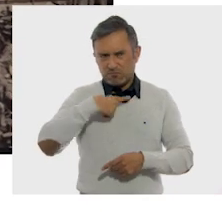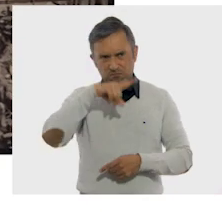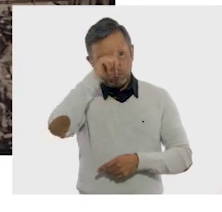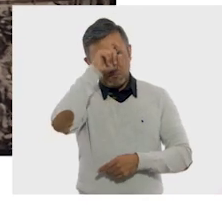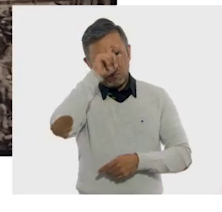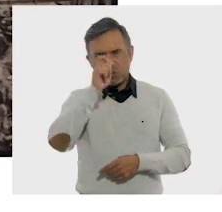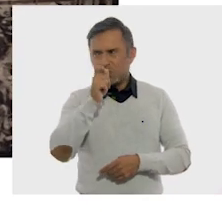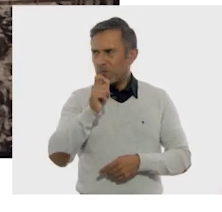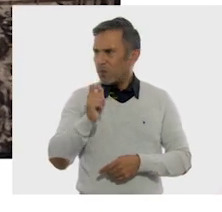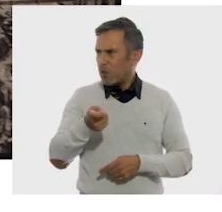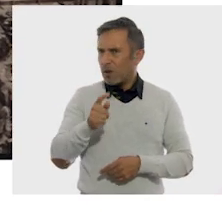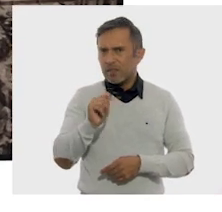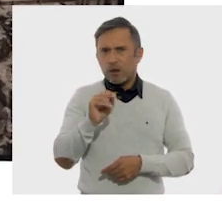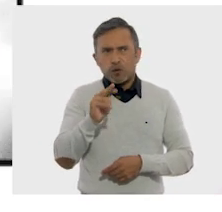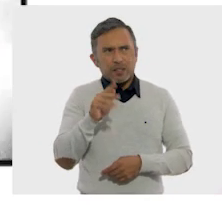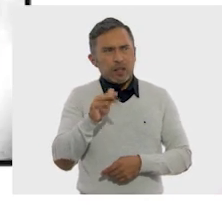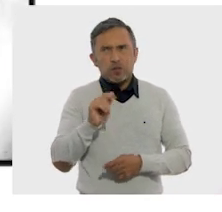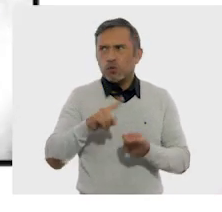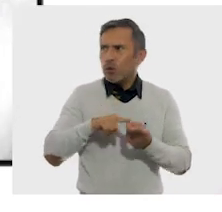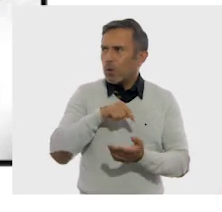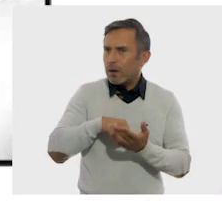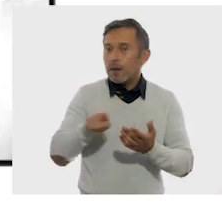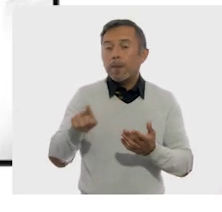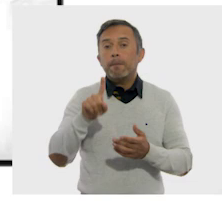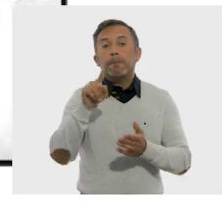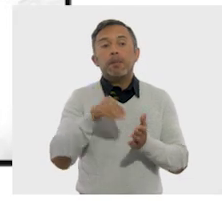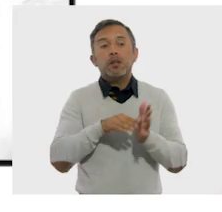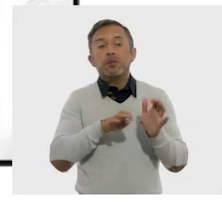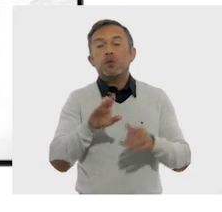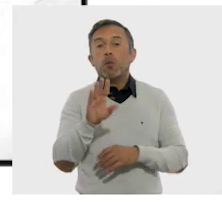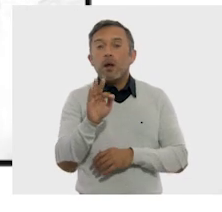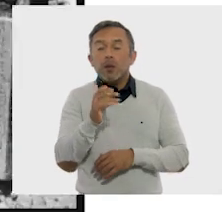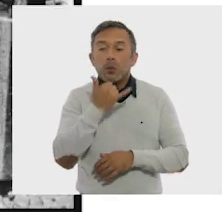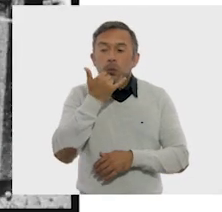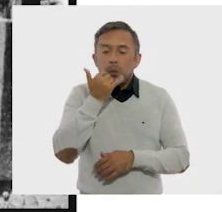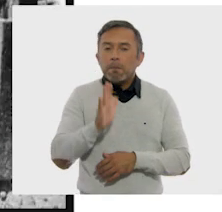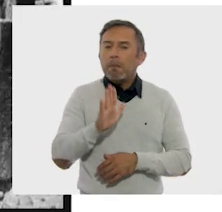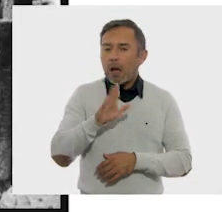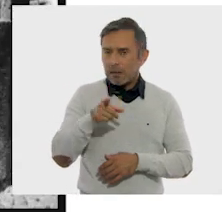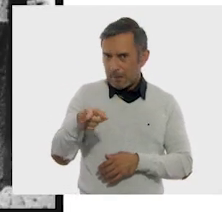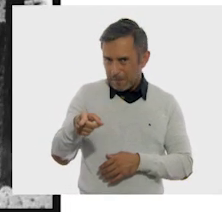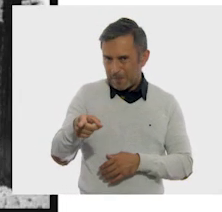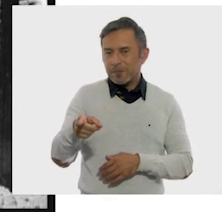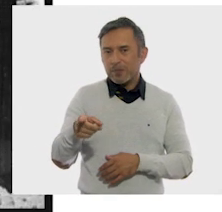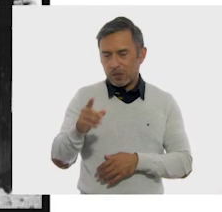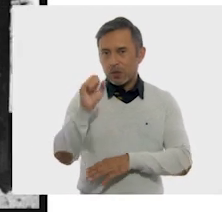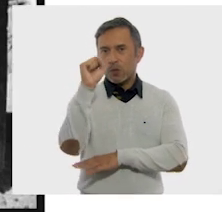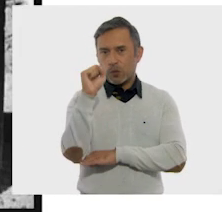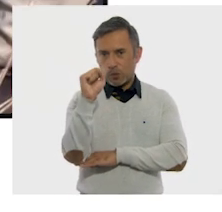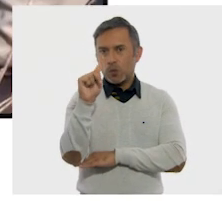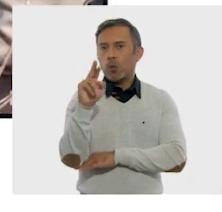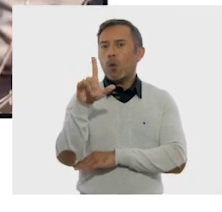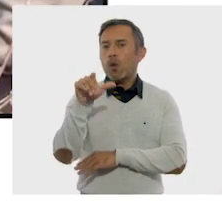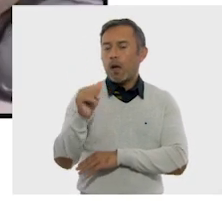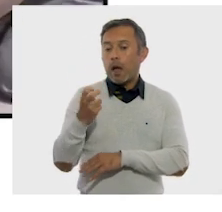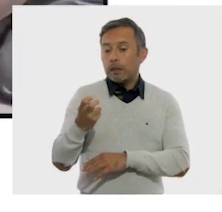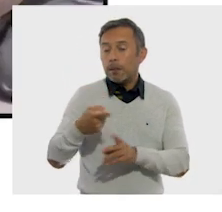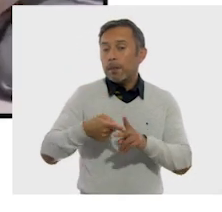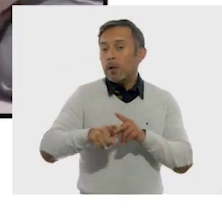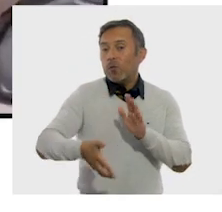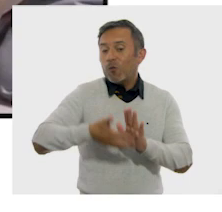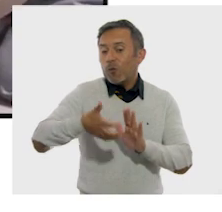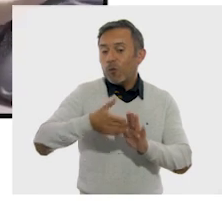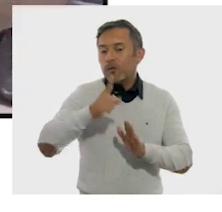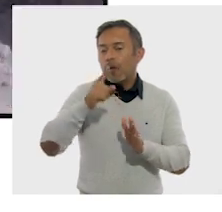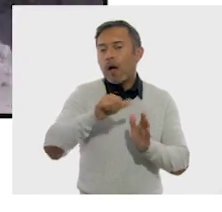Gran Tolangi-Cocotitlán, y ahí en 1940, bueno, se propuso que pueda ser la de Tula de Allende, y precisamente desde ahí hasta 1960